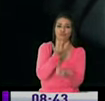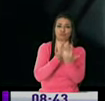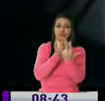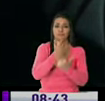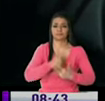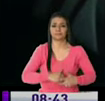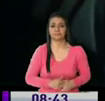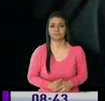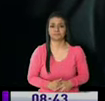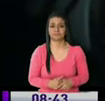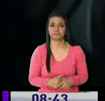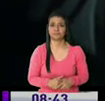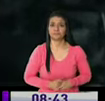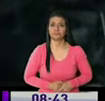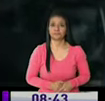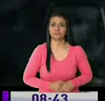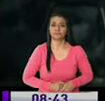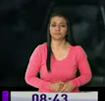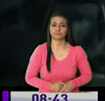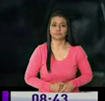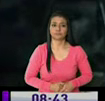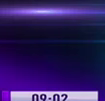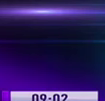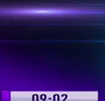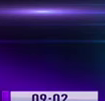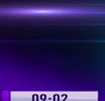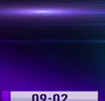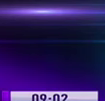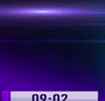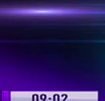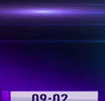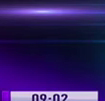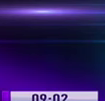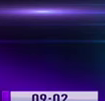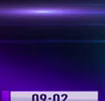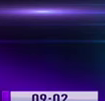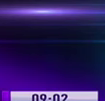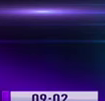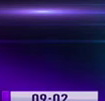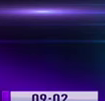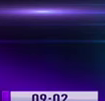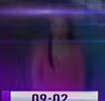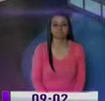Desde la provincia de Manabí, informó Johnny Armenta.